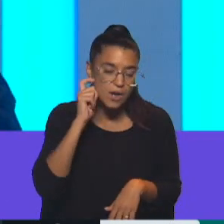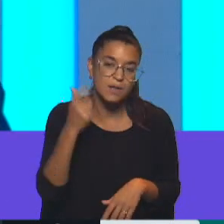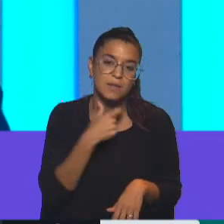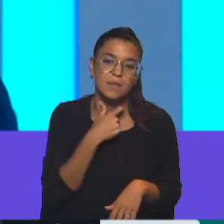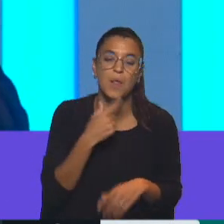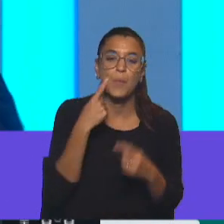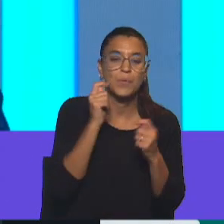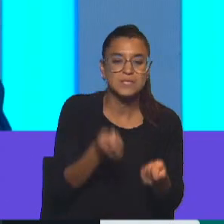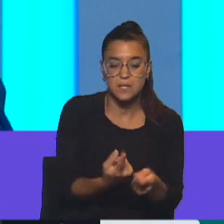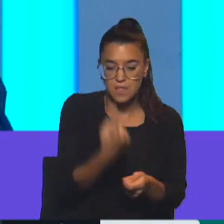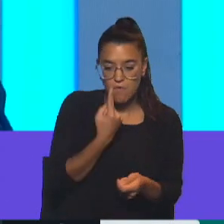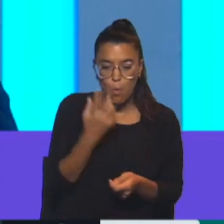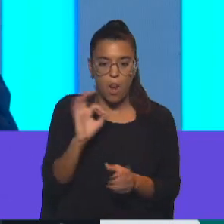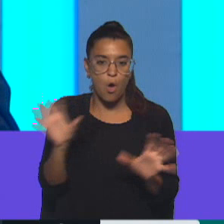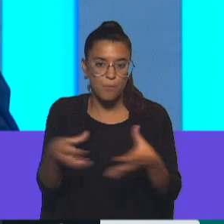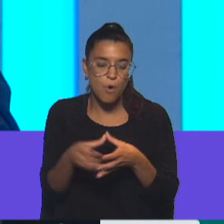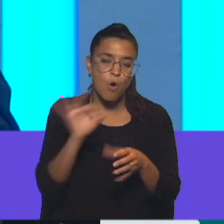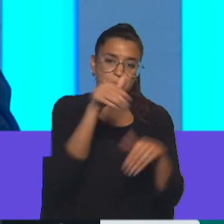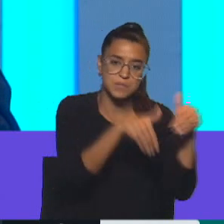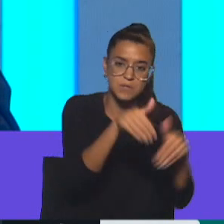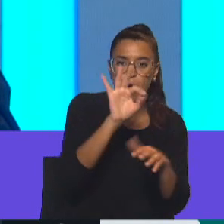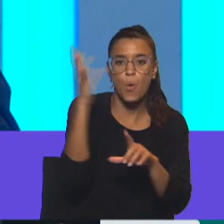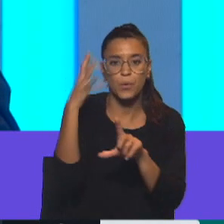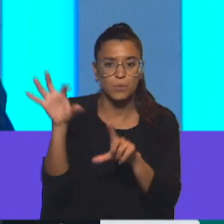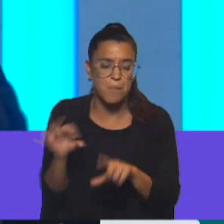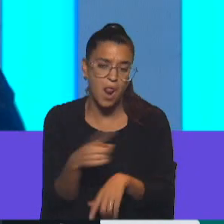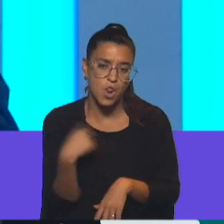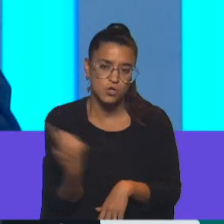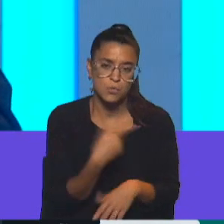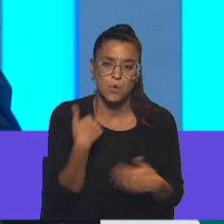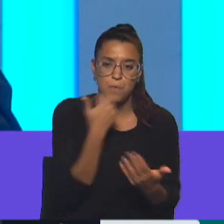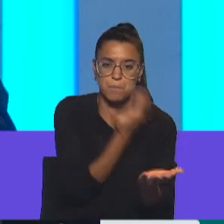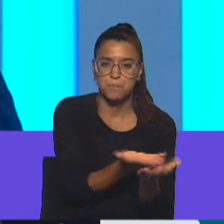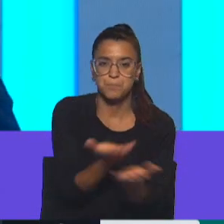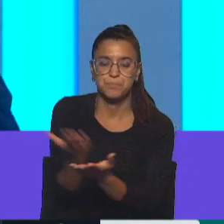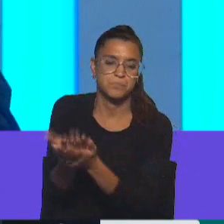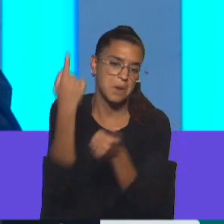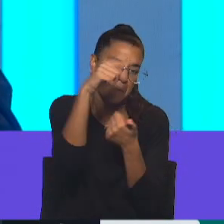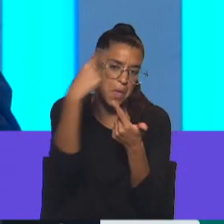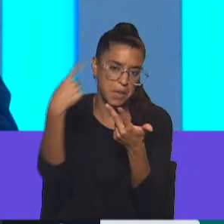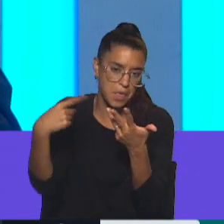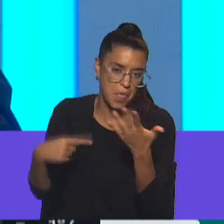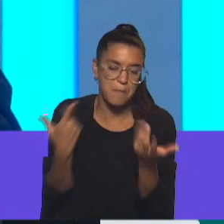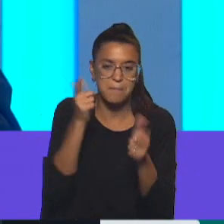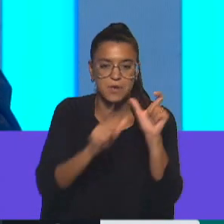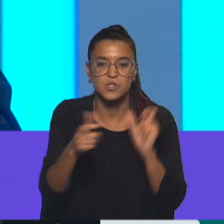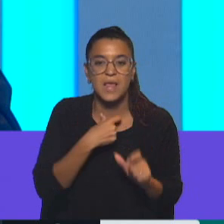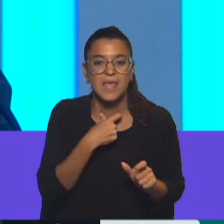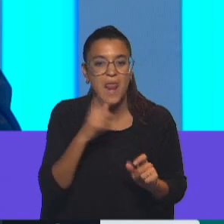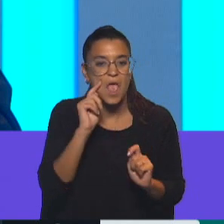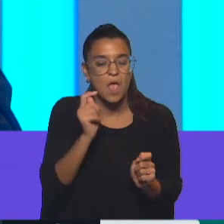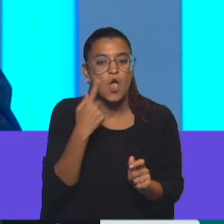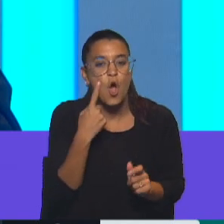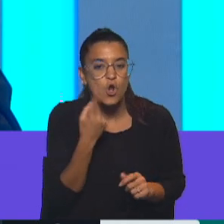grupal, individual, presencial o virtual. Para nosotros poder ofrecer distintas variedades para los visitantes es